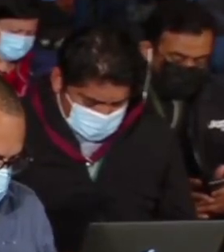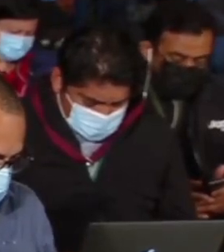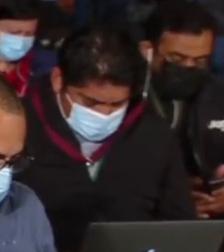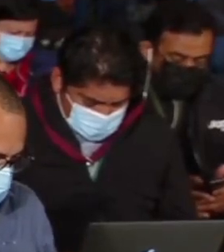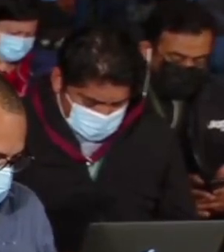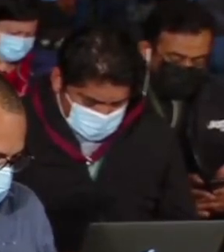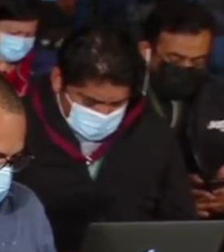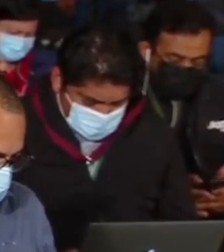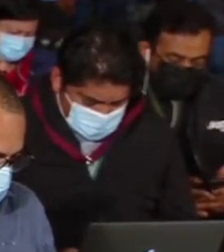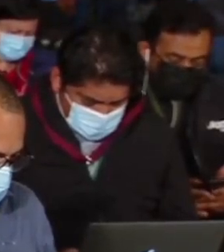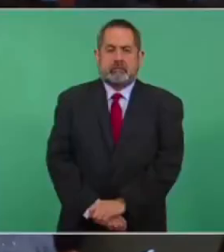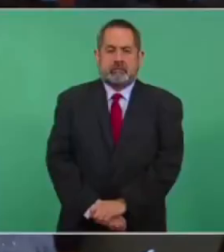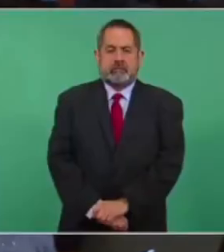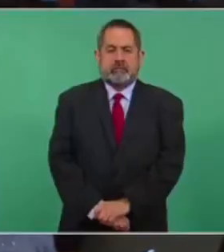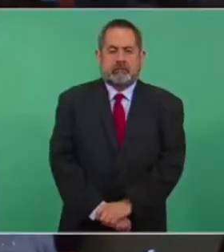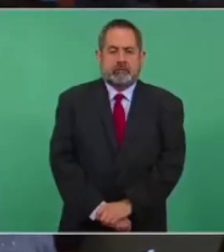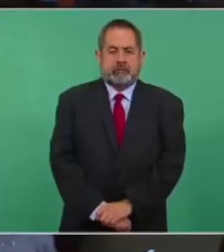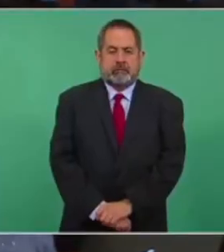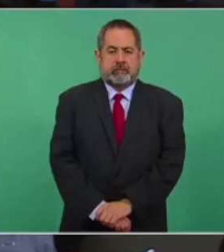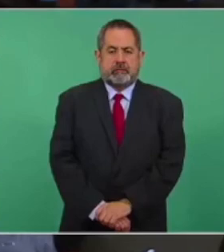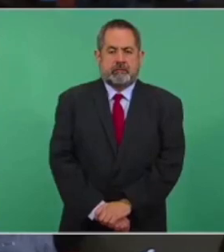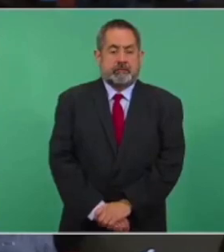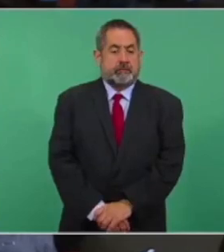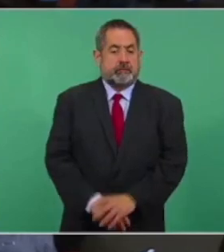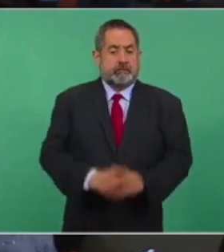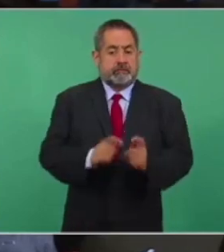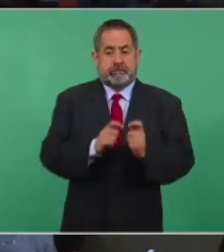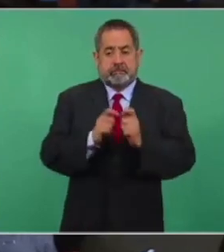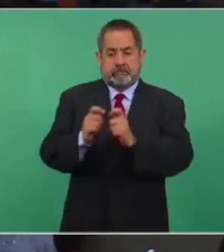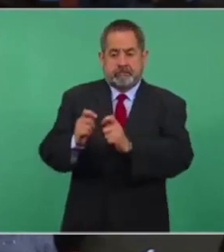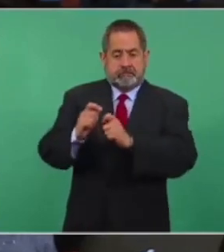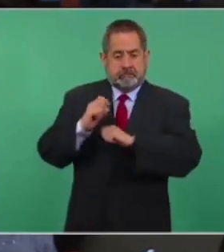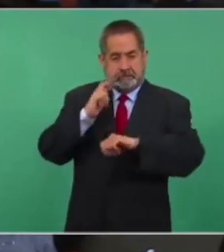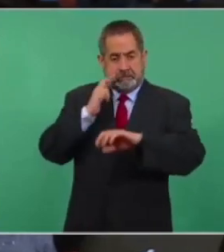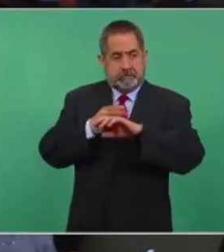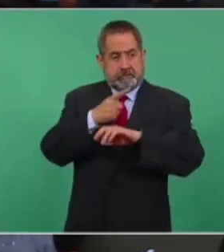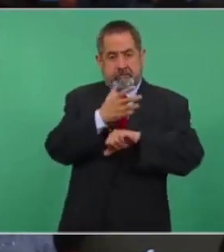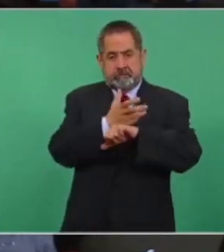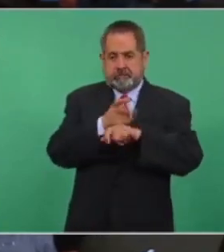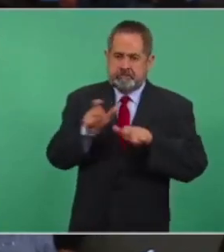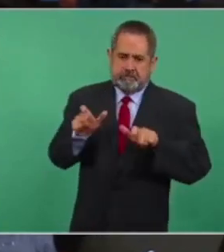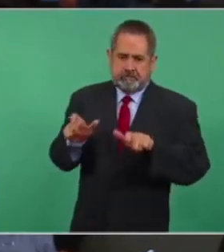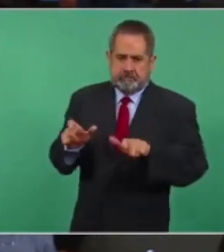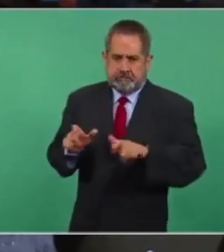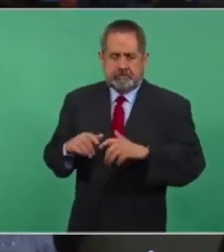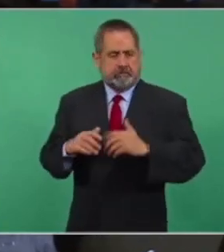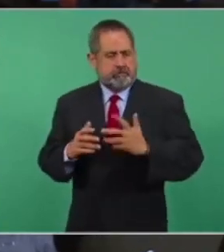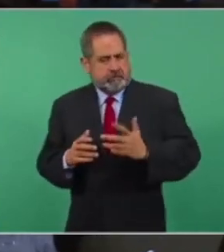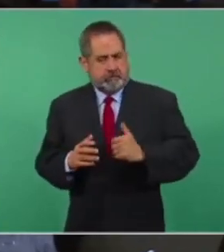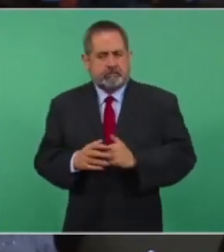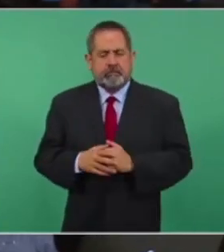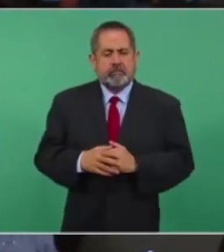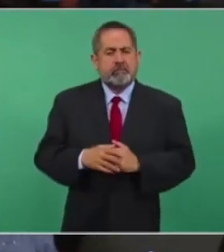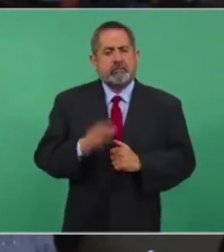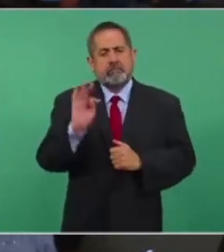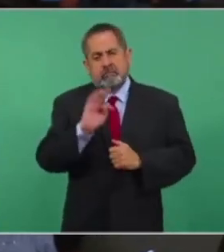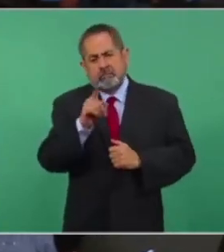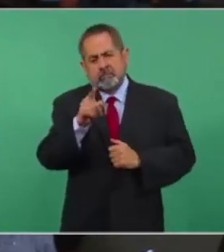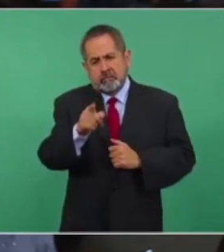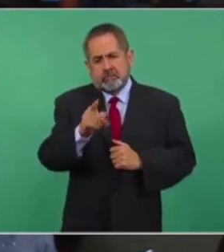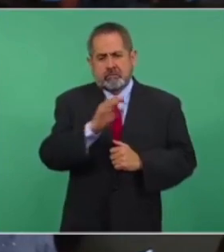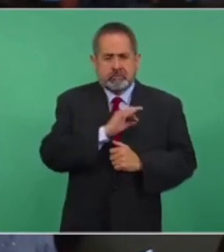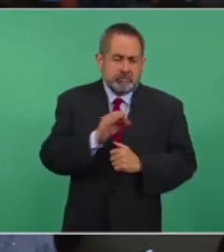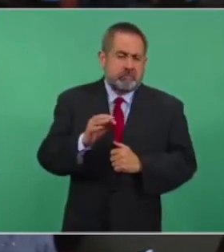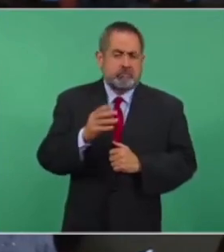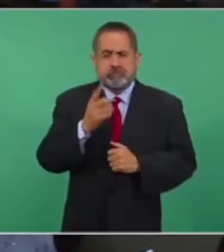de manera diferente la seguridad porque usted queda a cargo del servicio secreto. ¿Usted estaría al pendiente de, a lo mejor, como usted